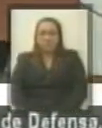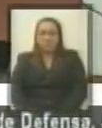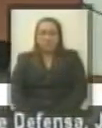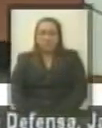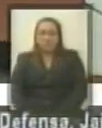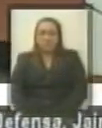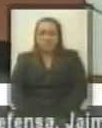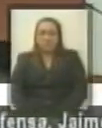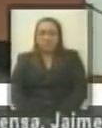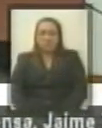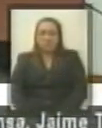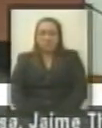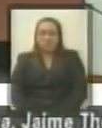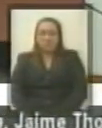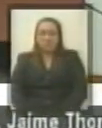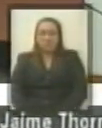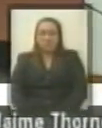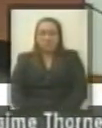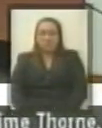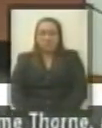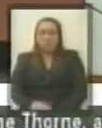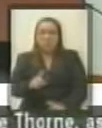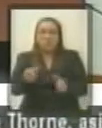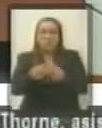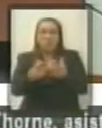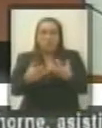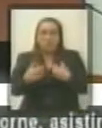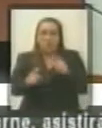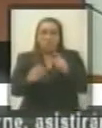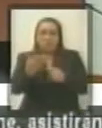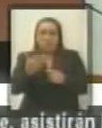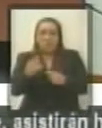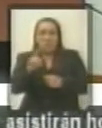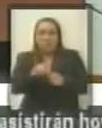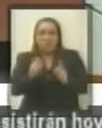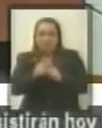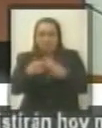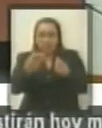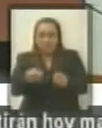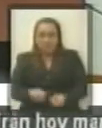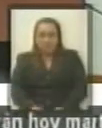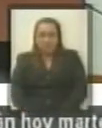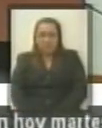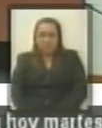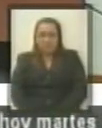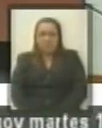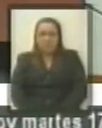Pedidos. Si algún congresista tuviera algún pedido, se le cede el uso de la palabra.